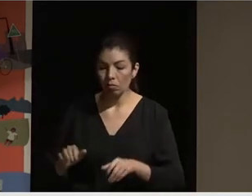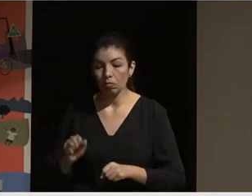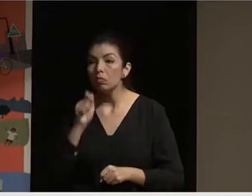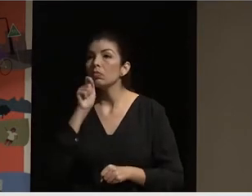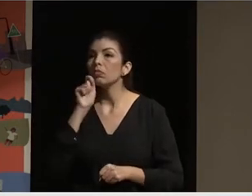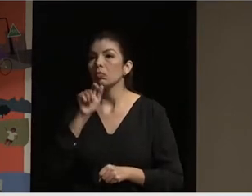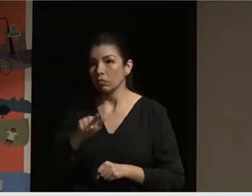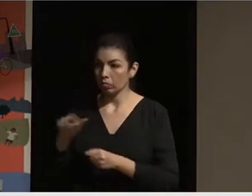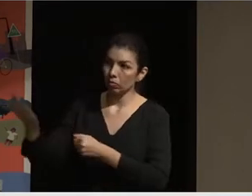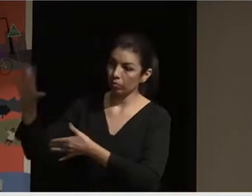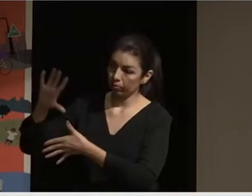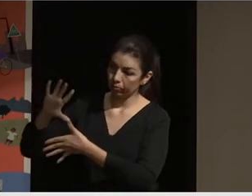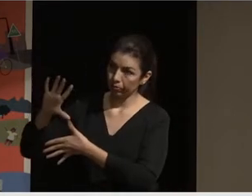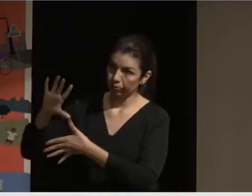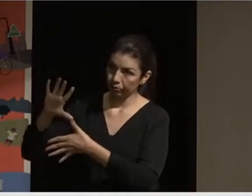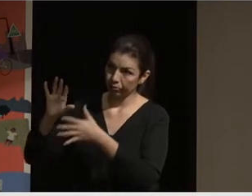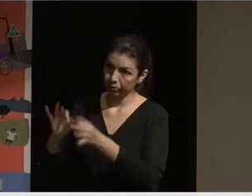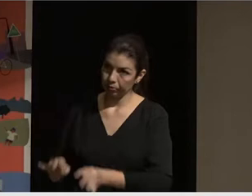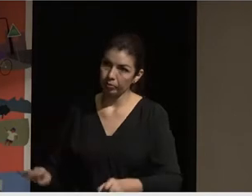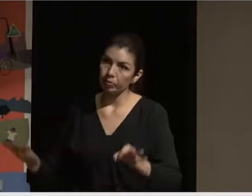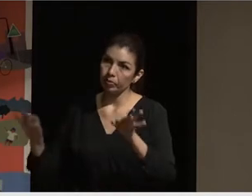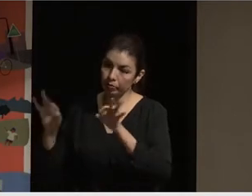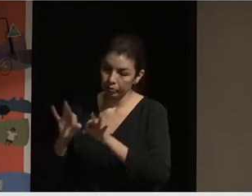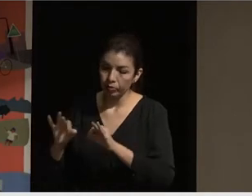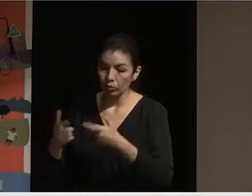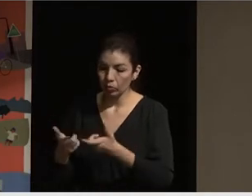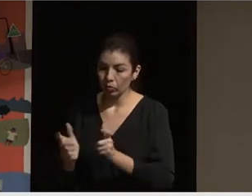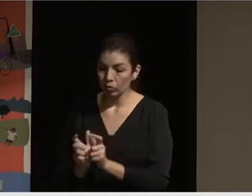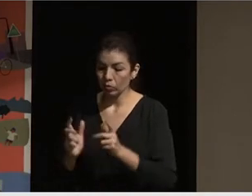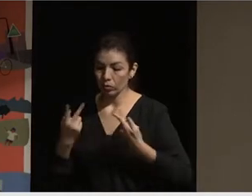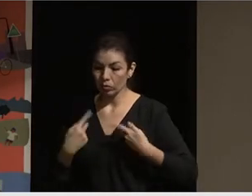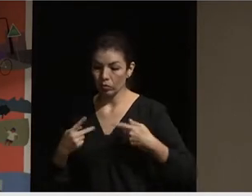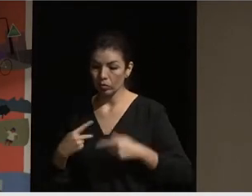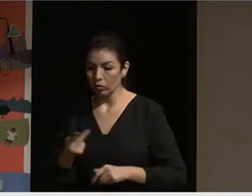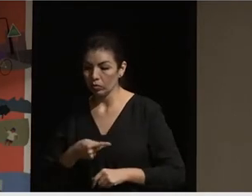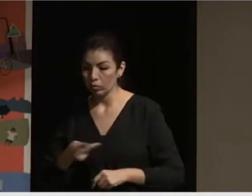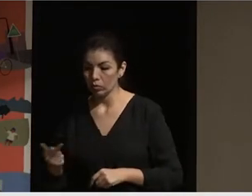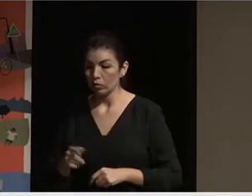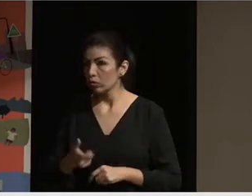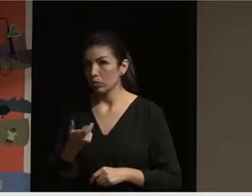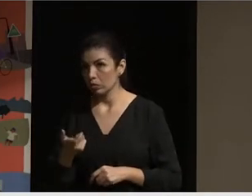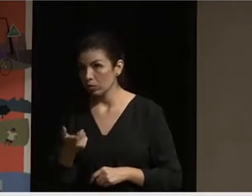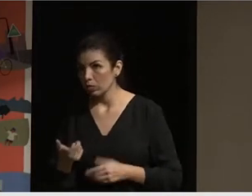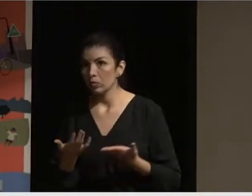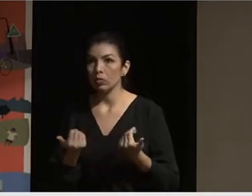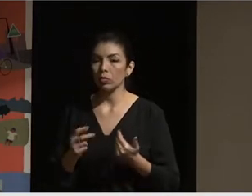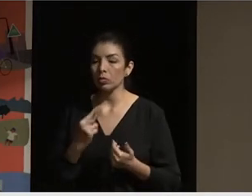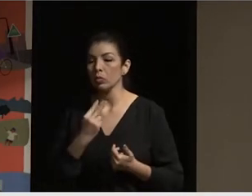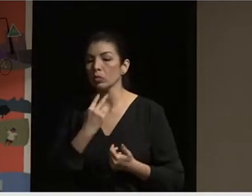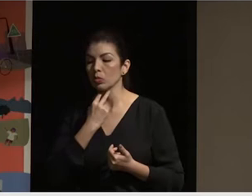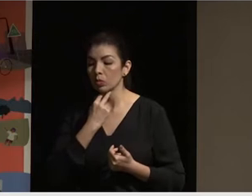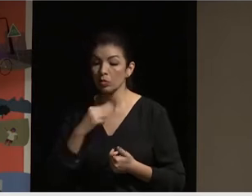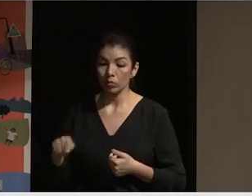parte de lo que se plantea en la mesa de cómo se combate la gentrificación, pues muchos de los ejemplos que seguro ya discutiremos ahora van a ver que las